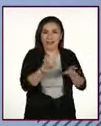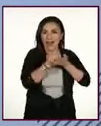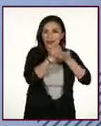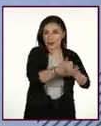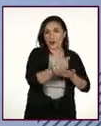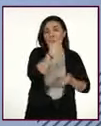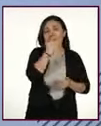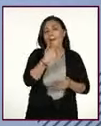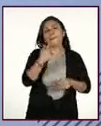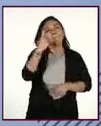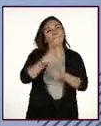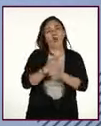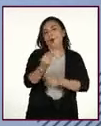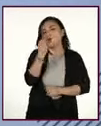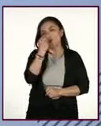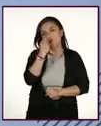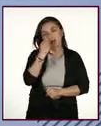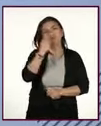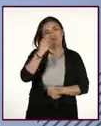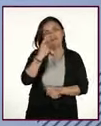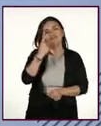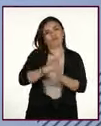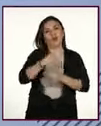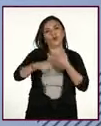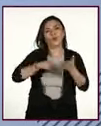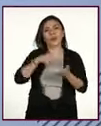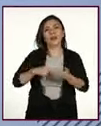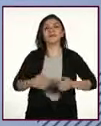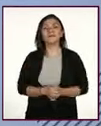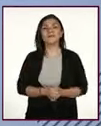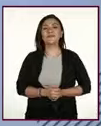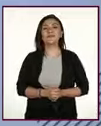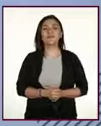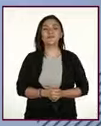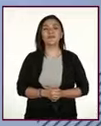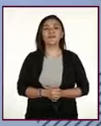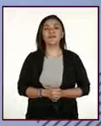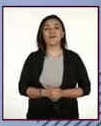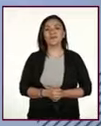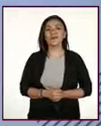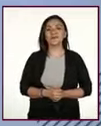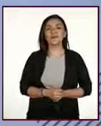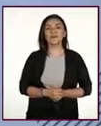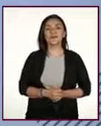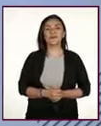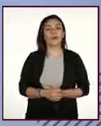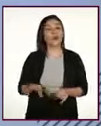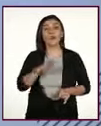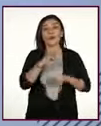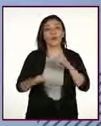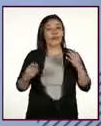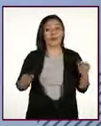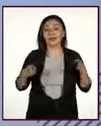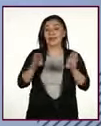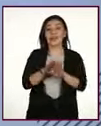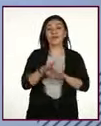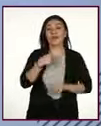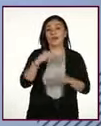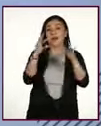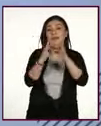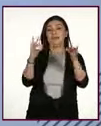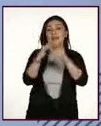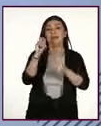la alimentaria, ¿no? Principalmente. Y pues bueno, ya para cerrar, ya casi voy a terminar de